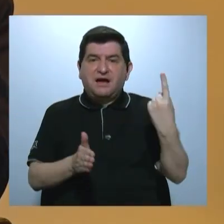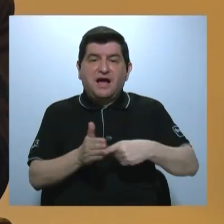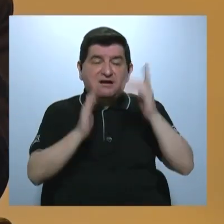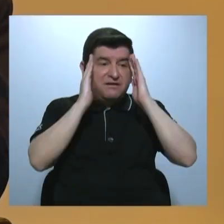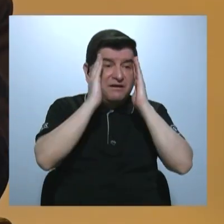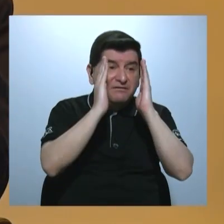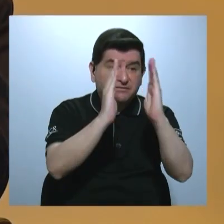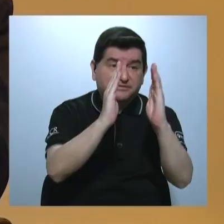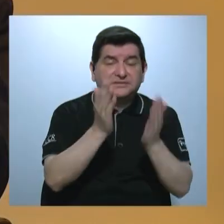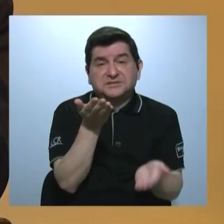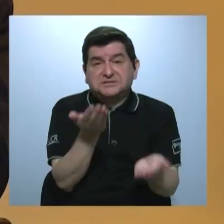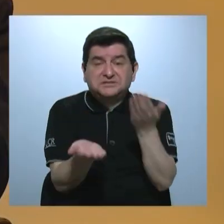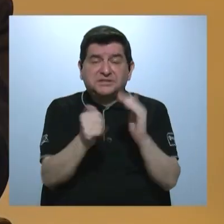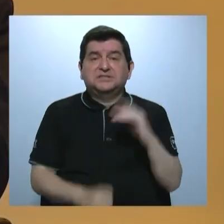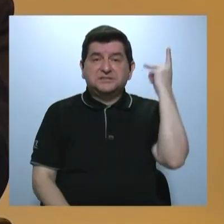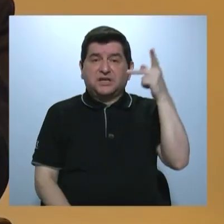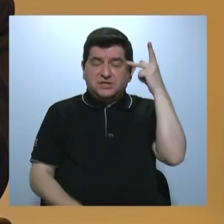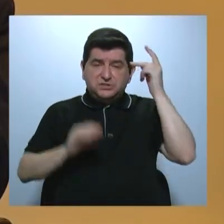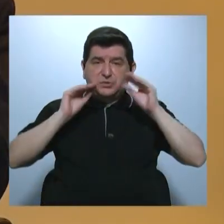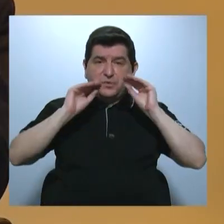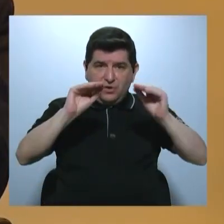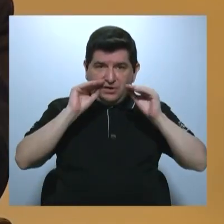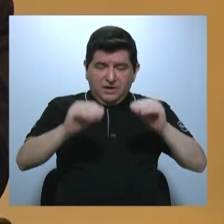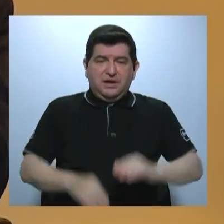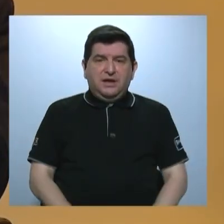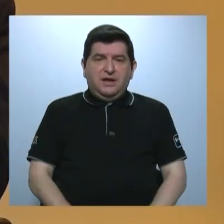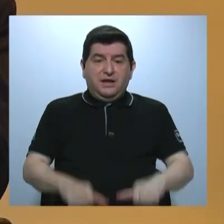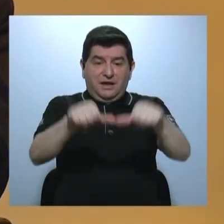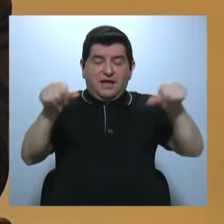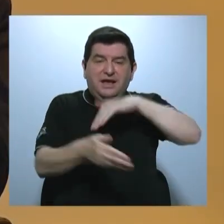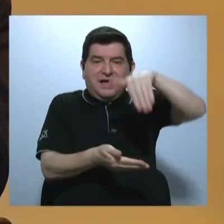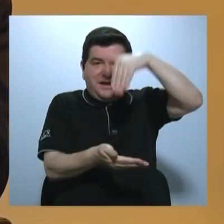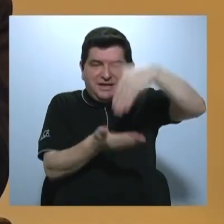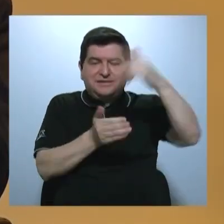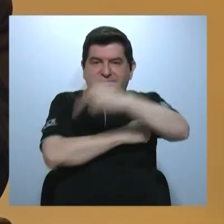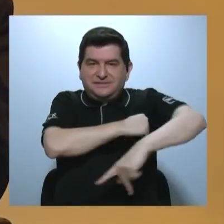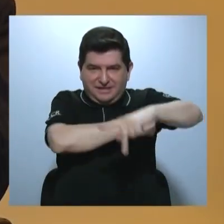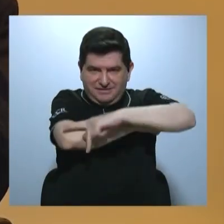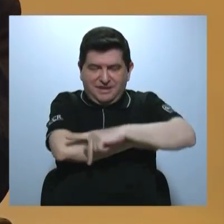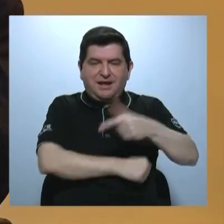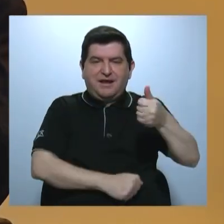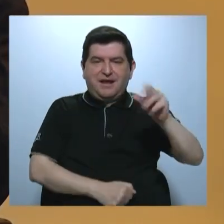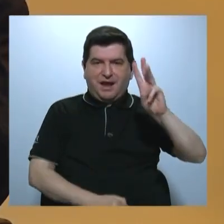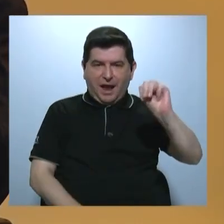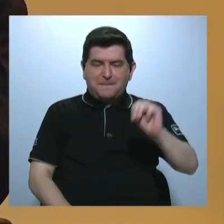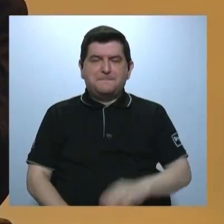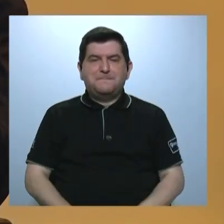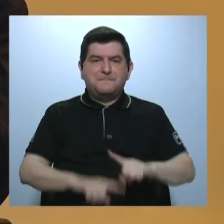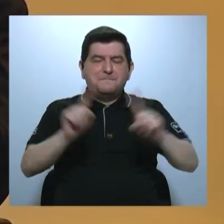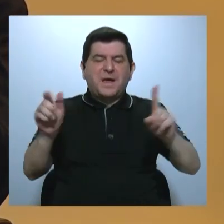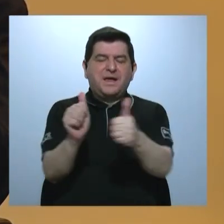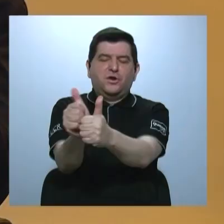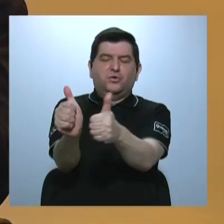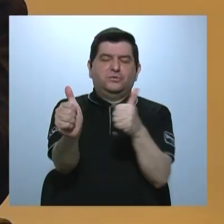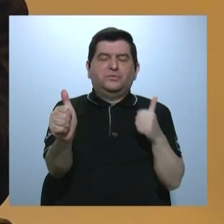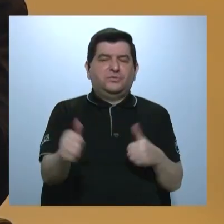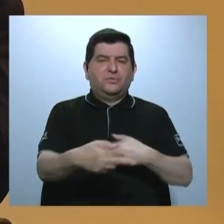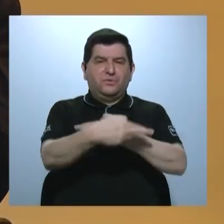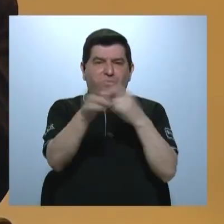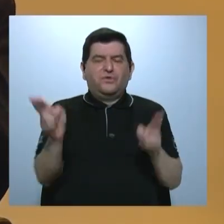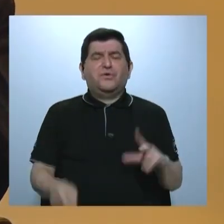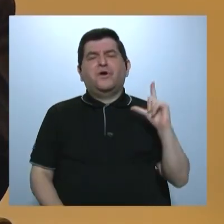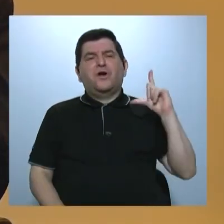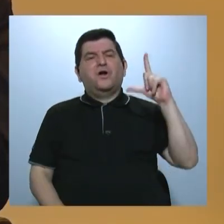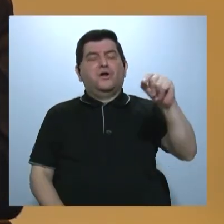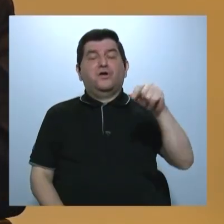atendemos mucho más las políticas educativas desde las regiones centrales del país, como la área metropolitana, y vamos dejando rezagados las regiones más alejadas, y eso